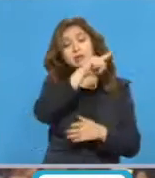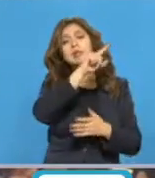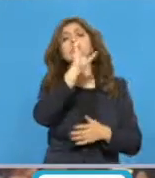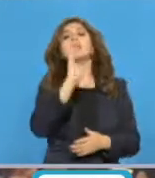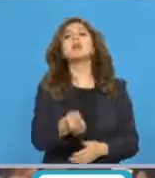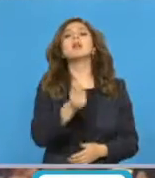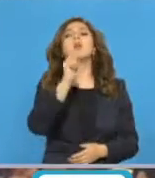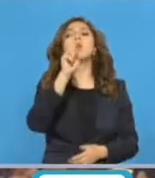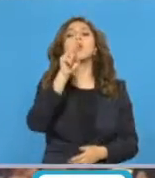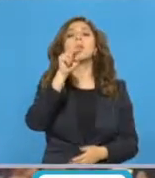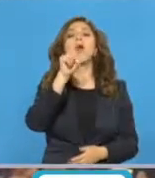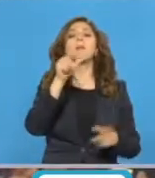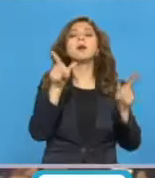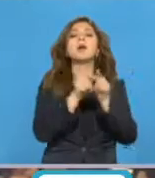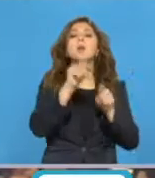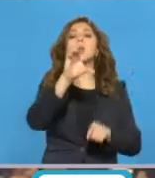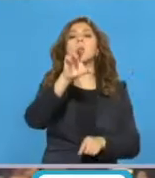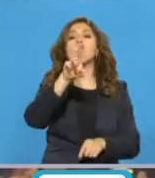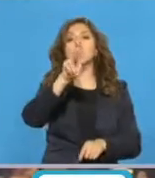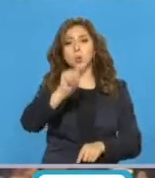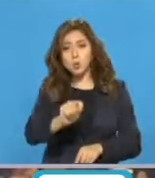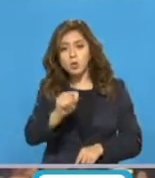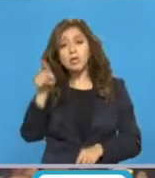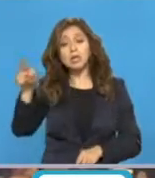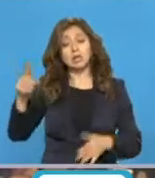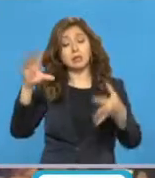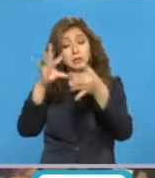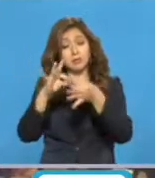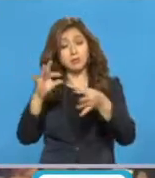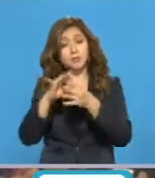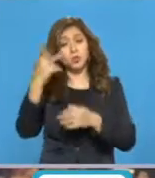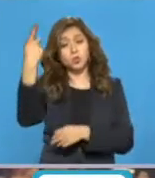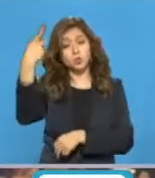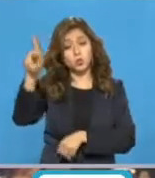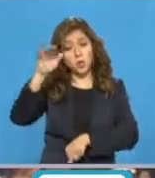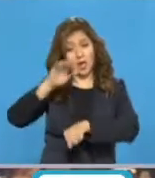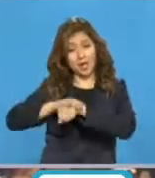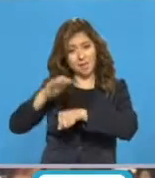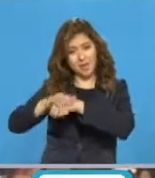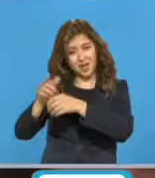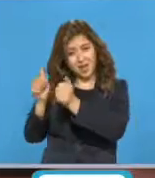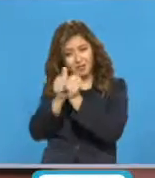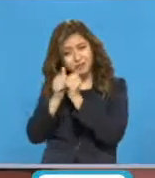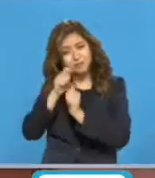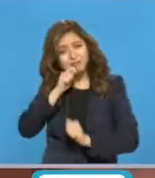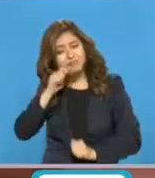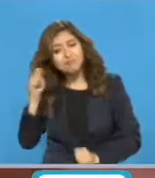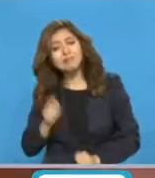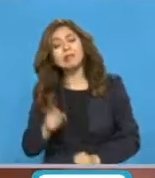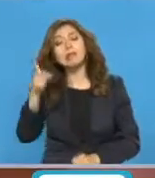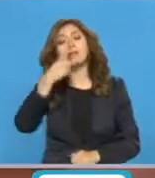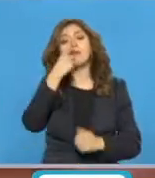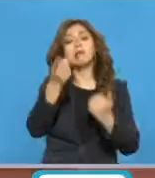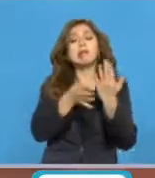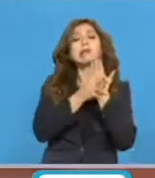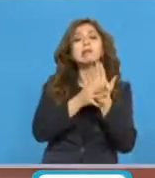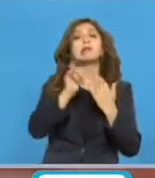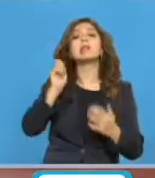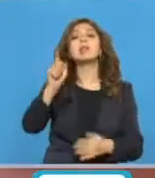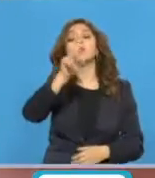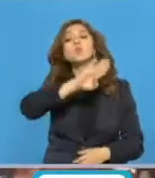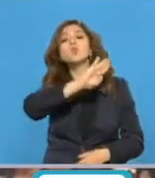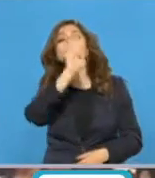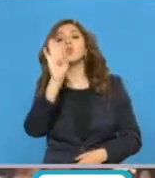CUT, y contaba hace poco una amiga muy querida de ella, que era muy impresionante, murió en el